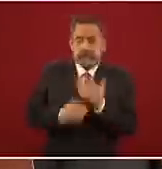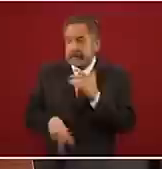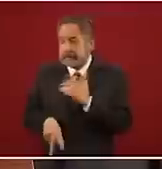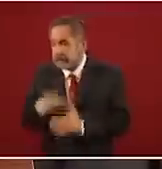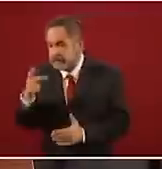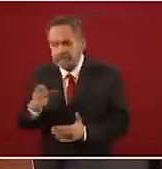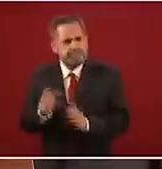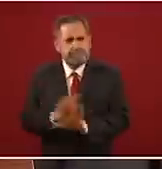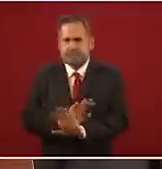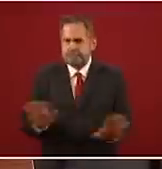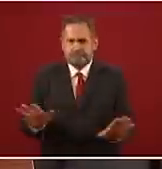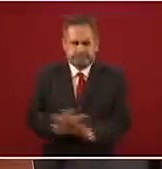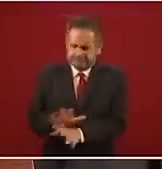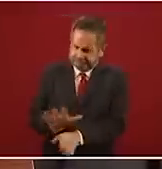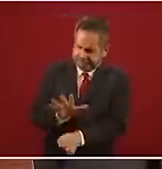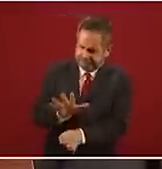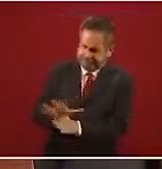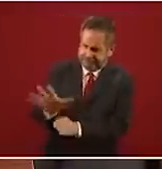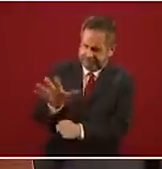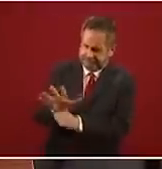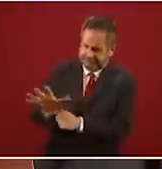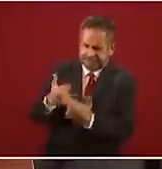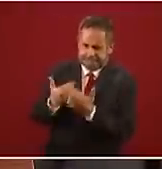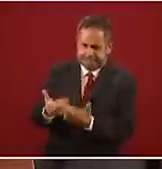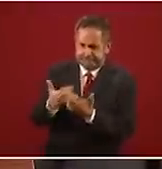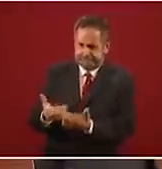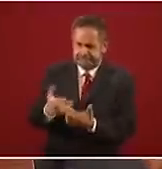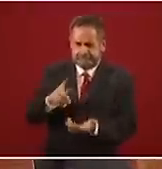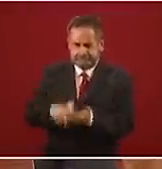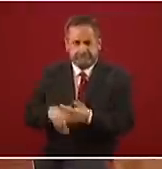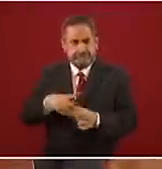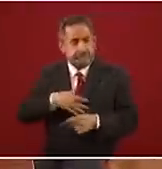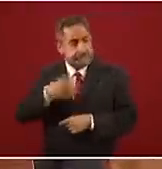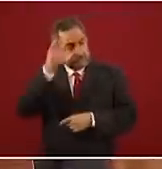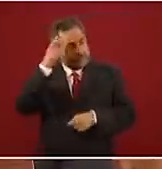que el director del hospital